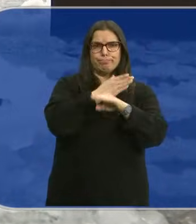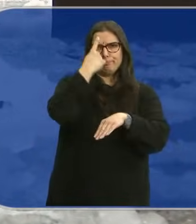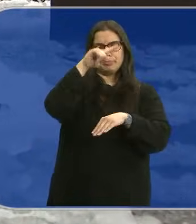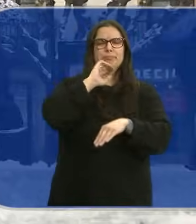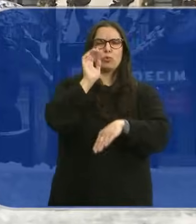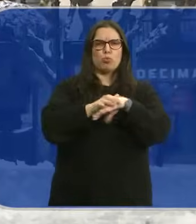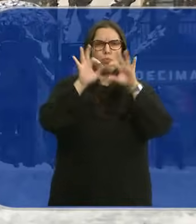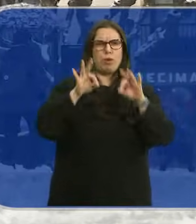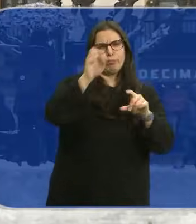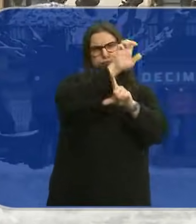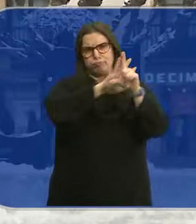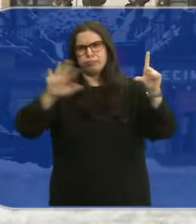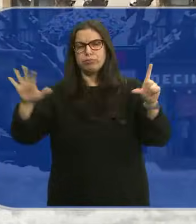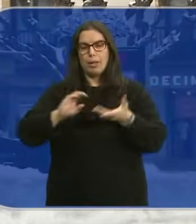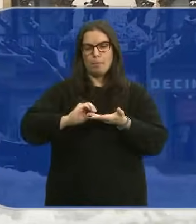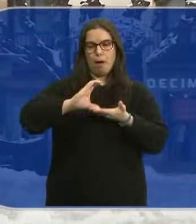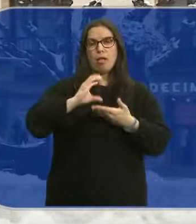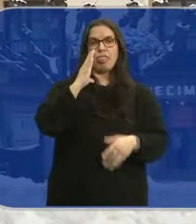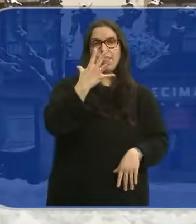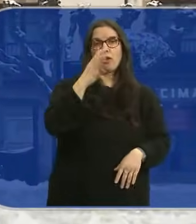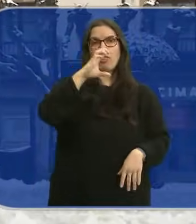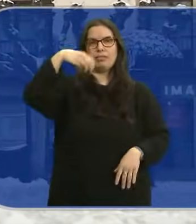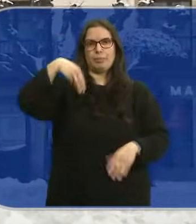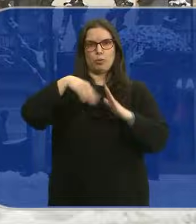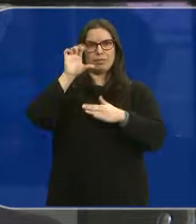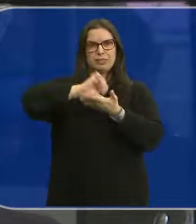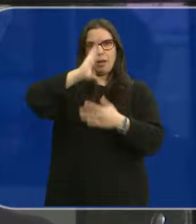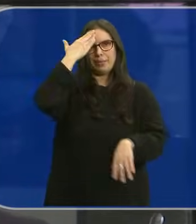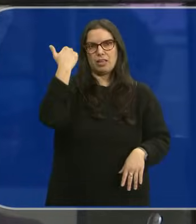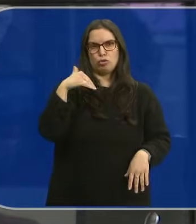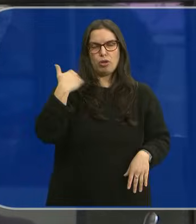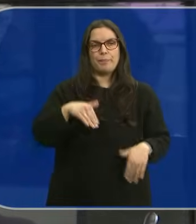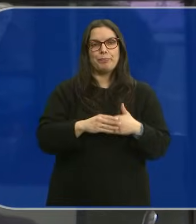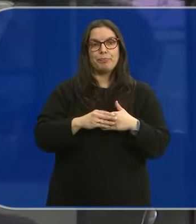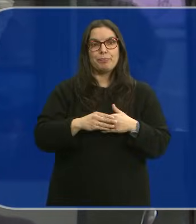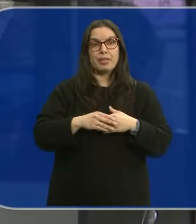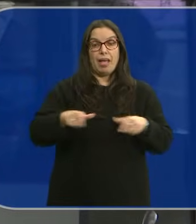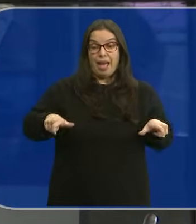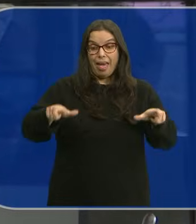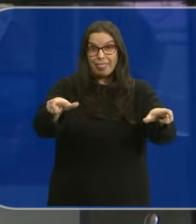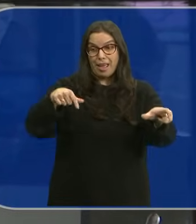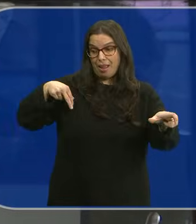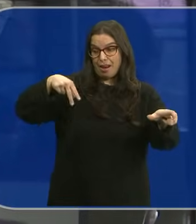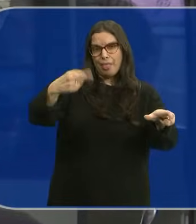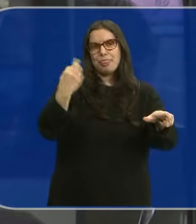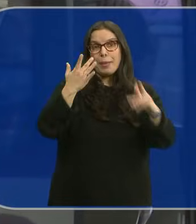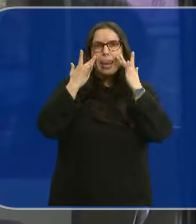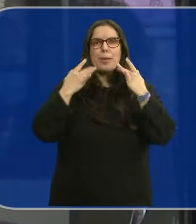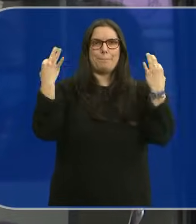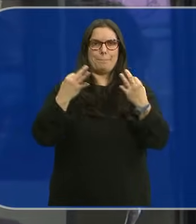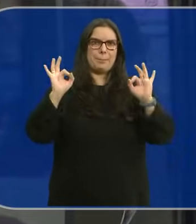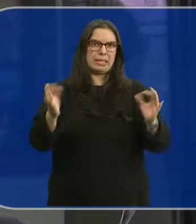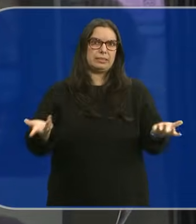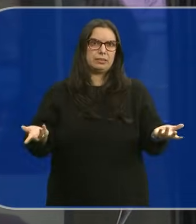la borrasca Leonardo ha dejado más de 5 centímetros de nieve en la capital. Y las aceras deberían estar limpias. Es